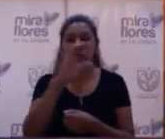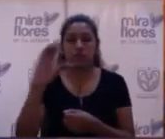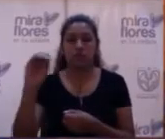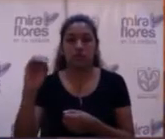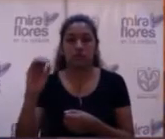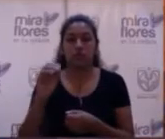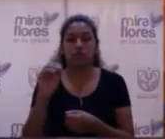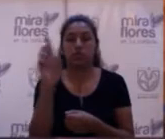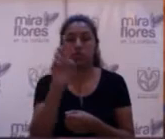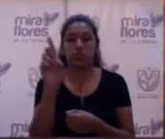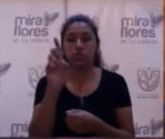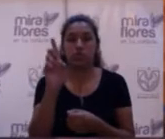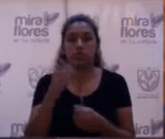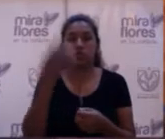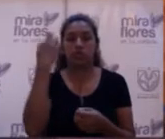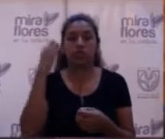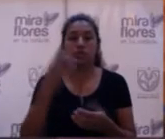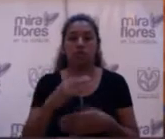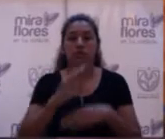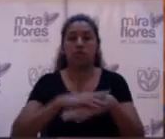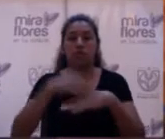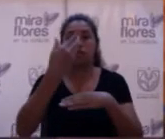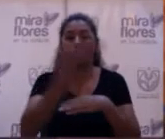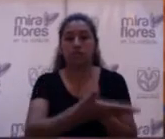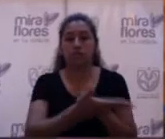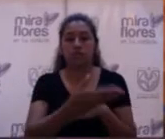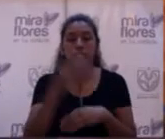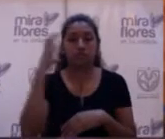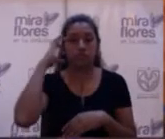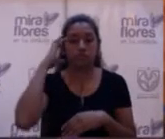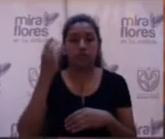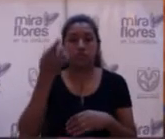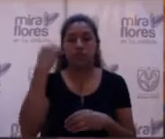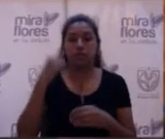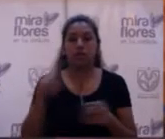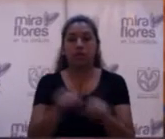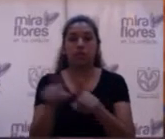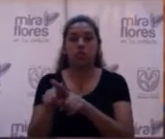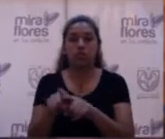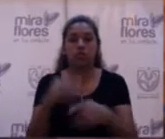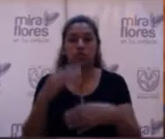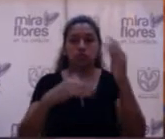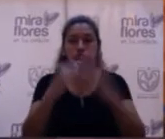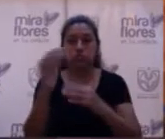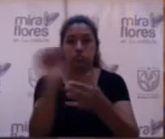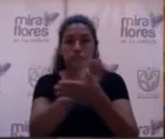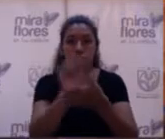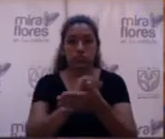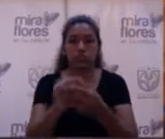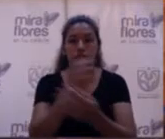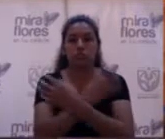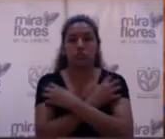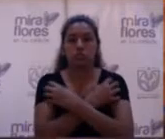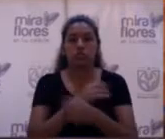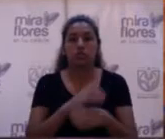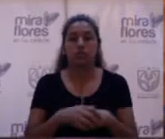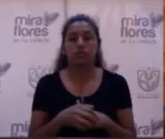$500 americanos a favor de la Municipalidad de Miraflores, que se destinará al mantenimiento y restauración del Museo del Sitio